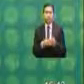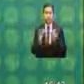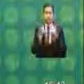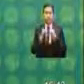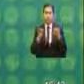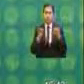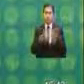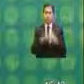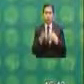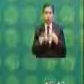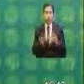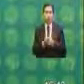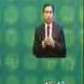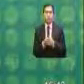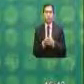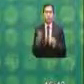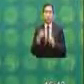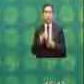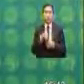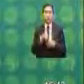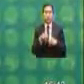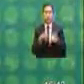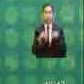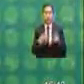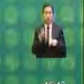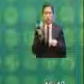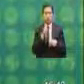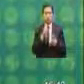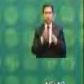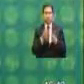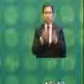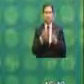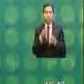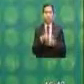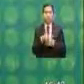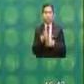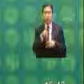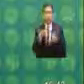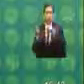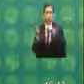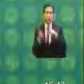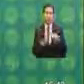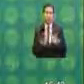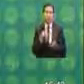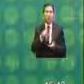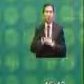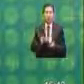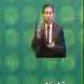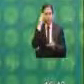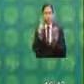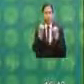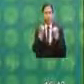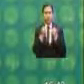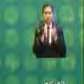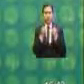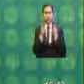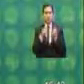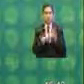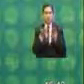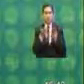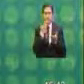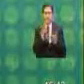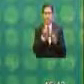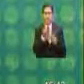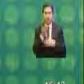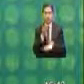difusión de propaganda electoral. En vivo nos trasladamos con Fanny Tanaka hasta la ciudad de Cobija para que nos dé mayores detalles sobre este tema.